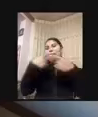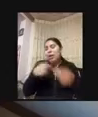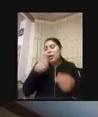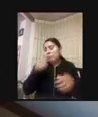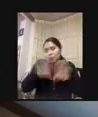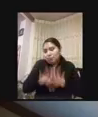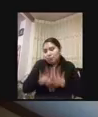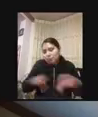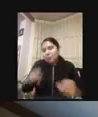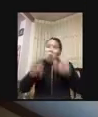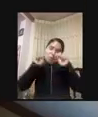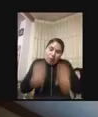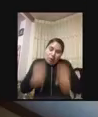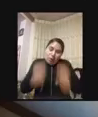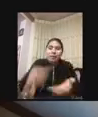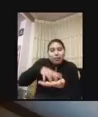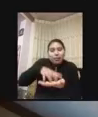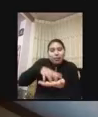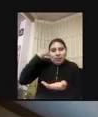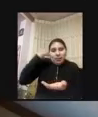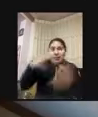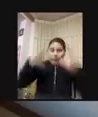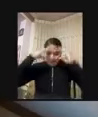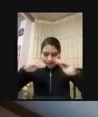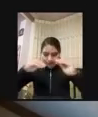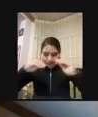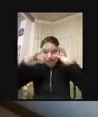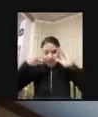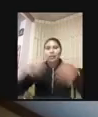manera se le está enseñando, ¿no? A que ella tiene